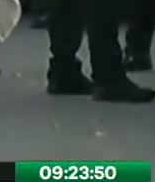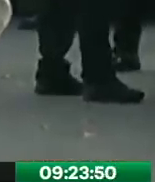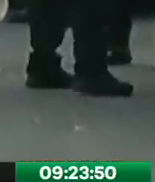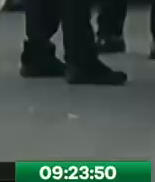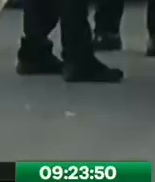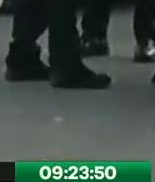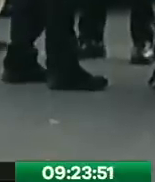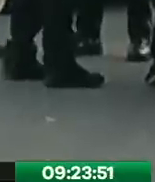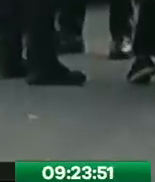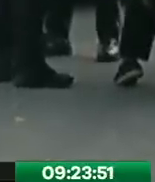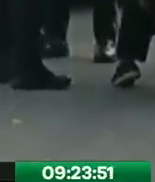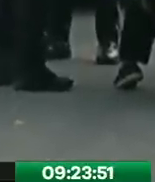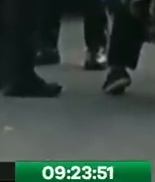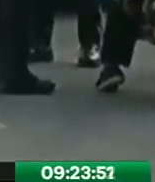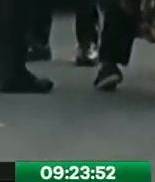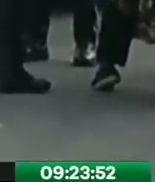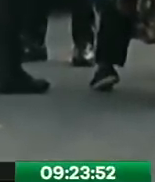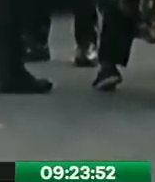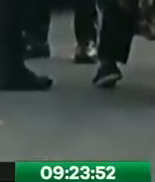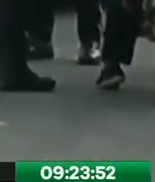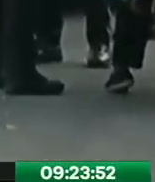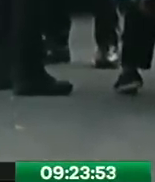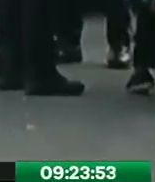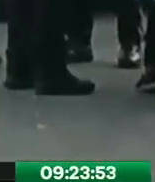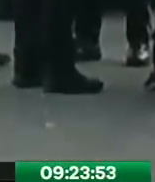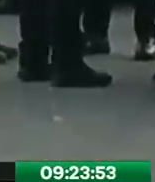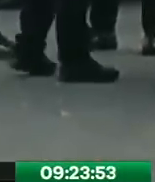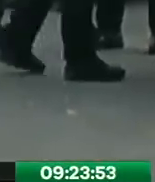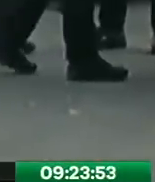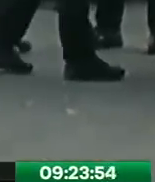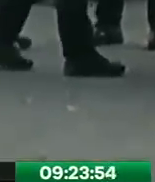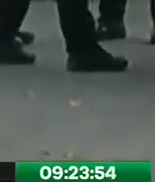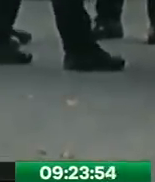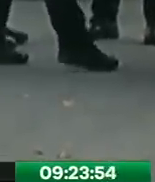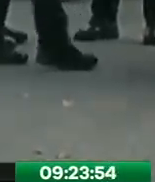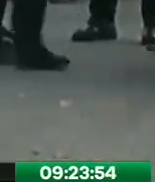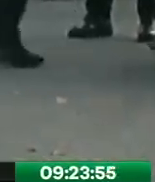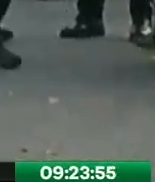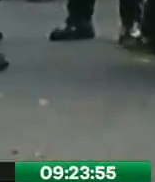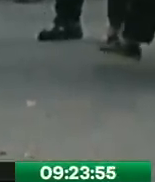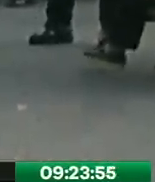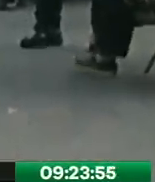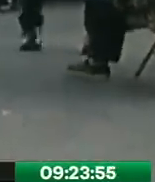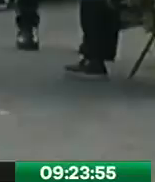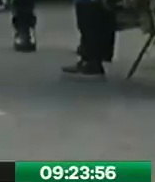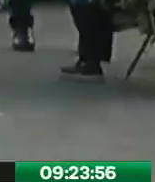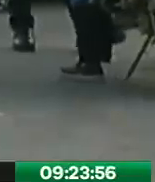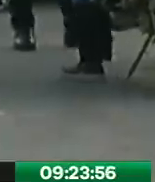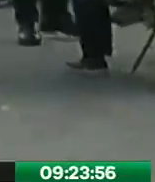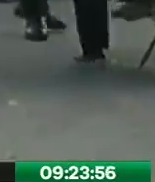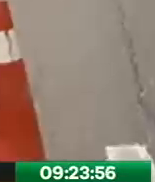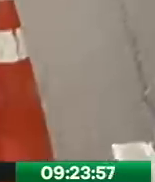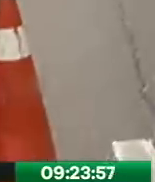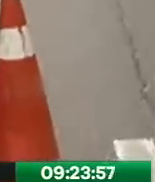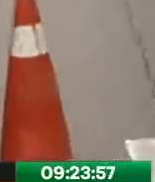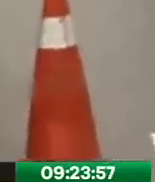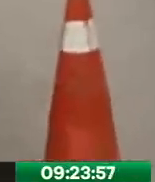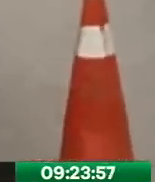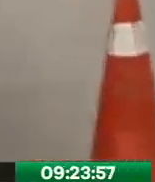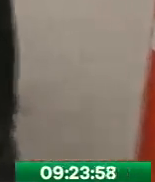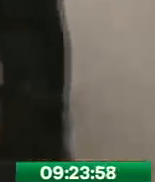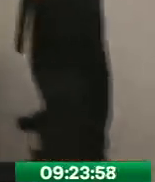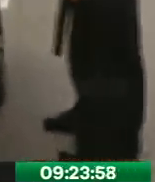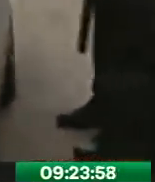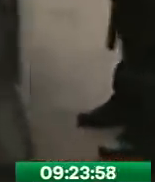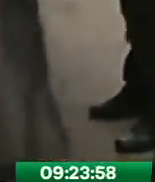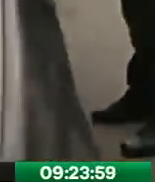las necesidades de los ciudadanos, sus peticiones en torno al tema seguridad. No es un trabajo fácil llevar la